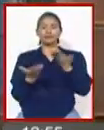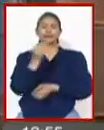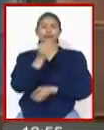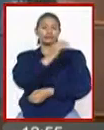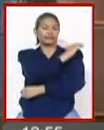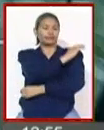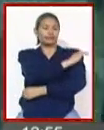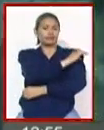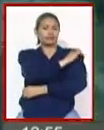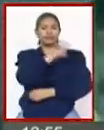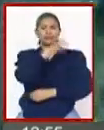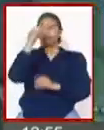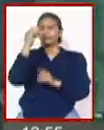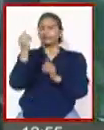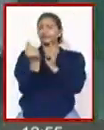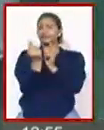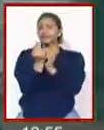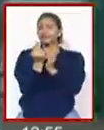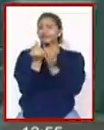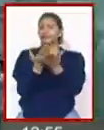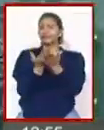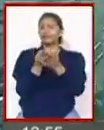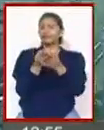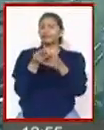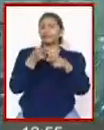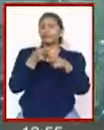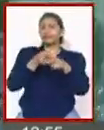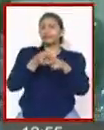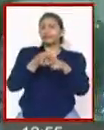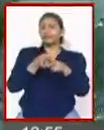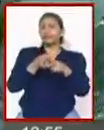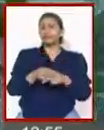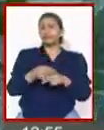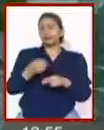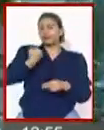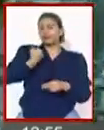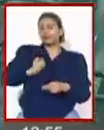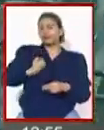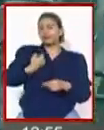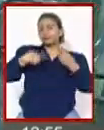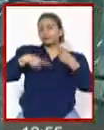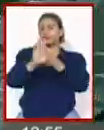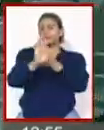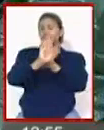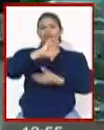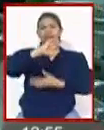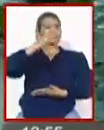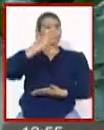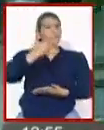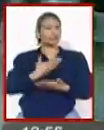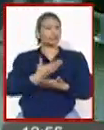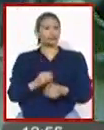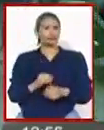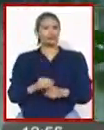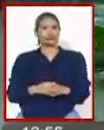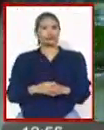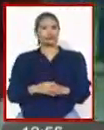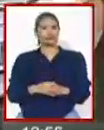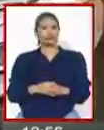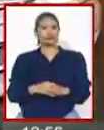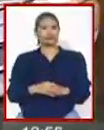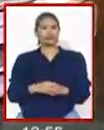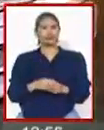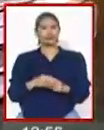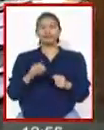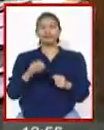Salud llegó un hombre que habría sido apuñalado por presuntos pandilleros cuando este salió a defender a su hijo, a quien estos antisociales habrían atracado en